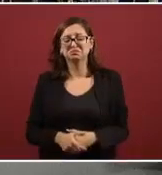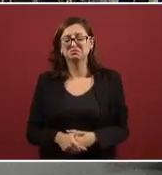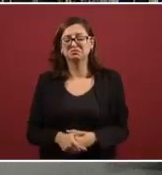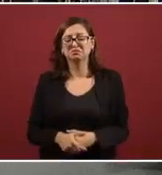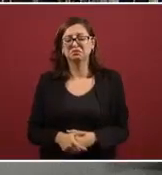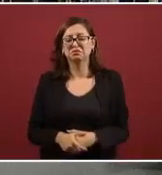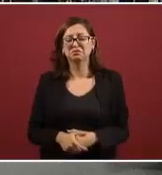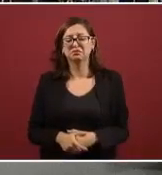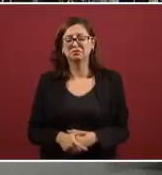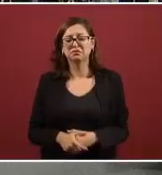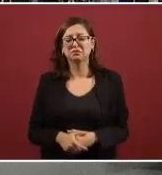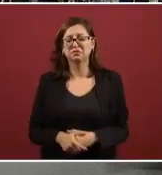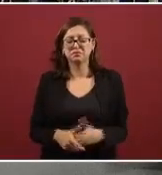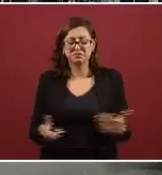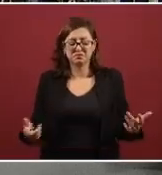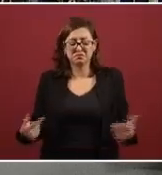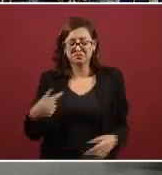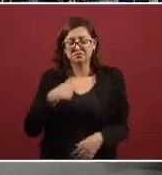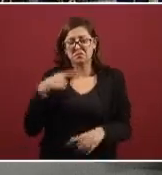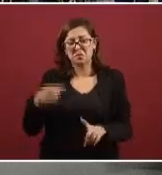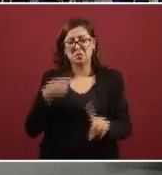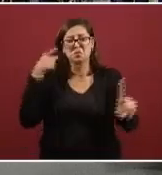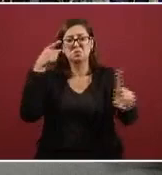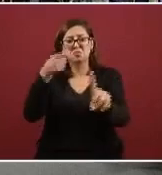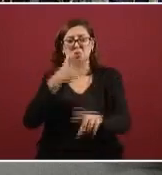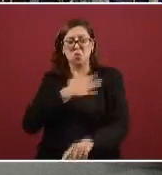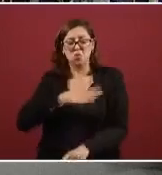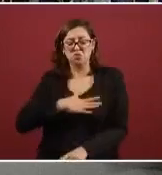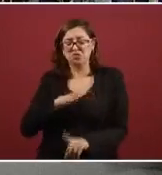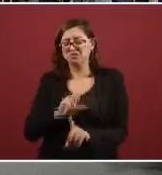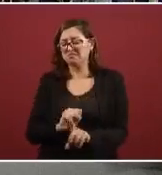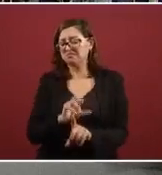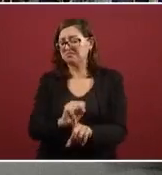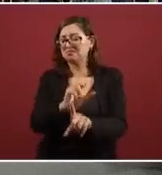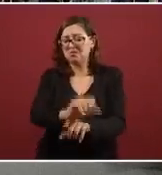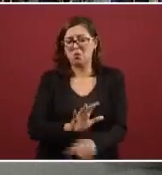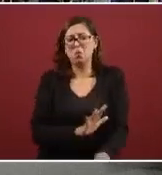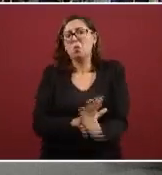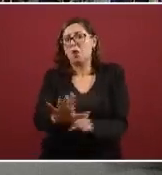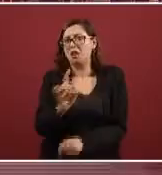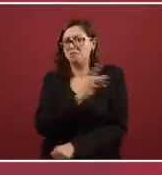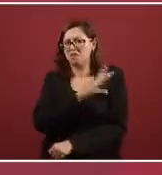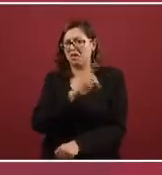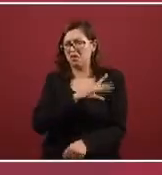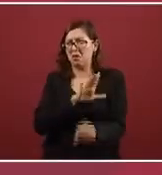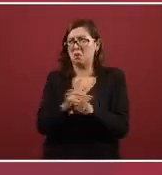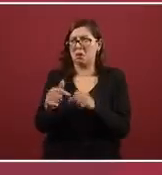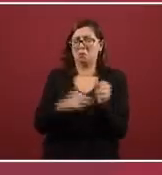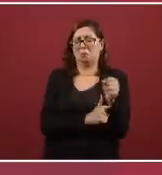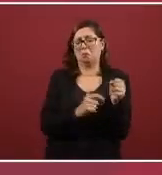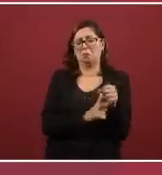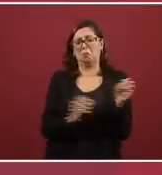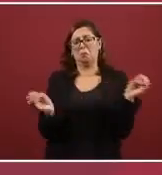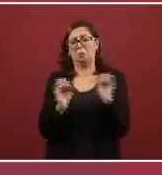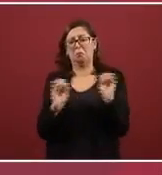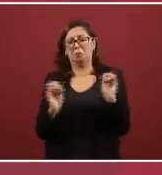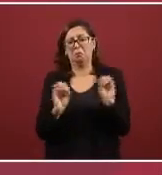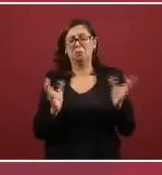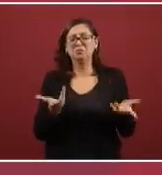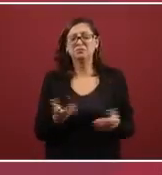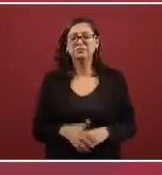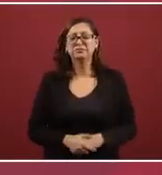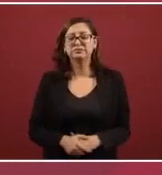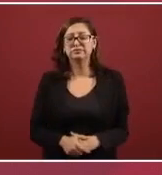el que lucha por la justicia no tiene nada que temer. Entonces, nada más es porque se quedaron